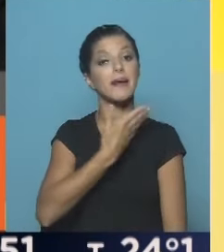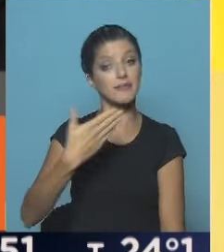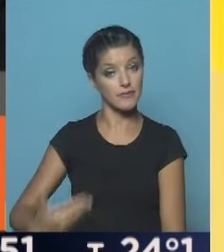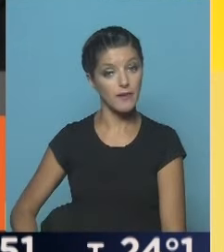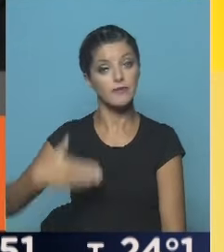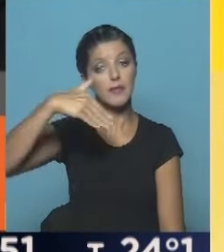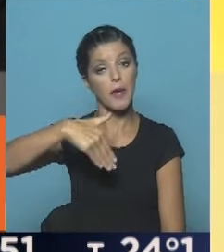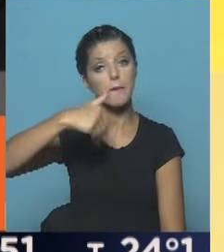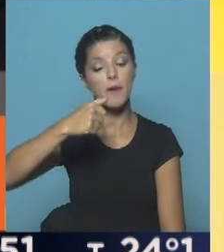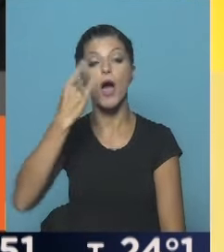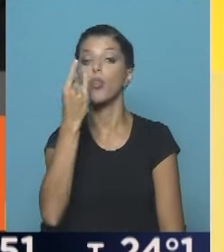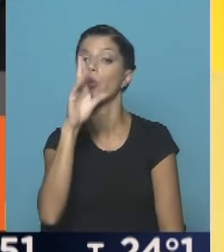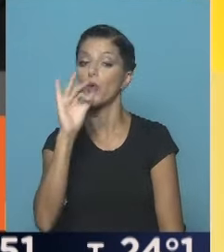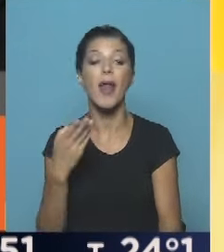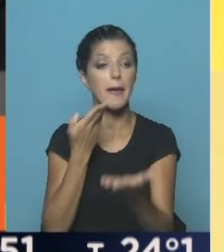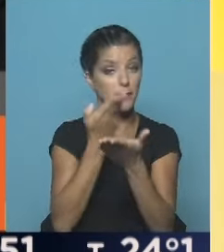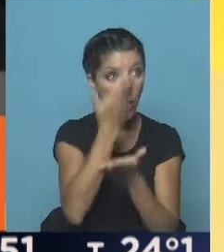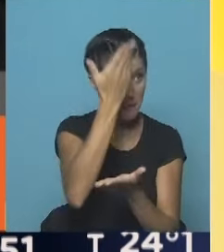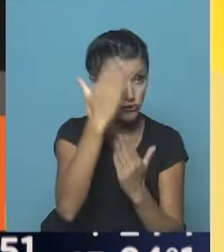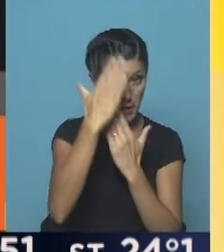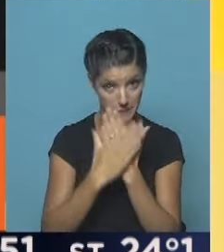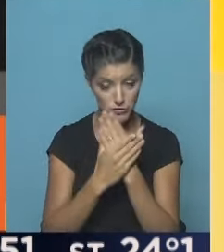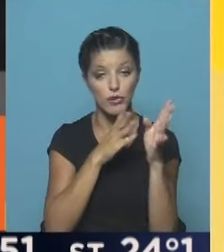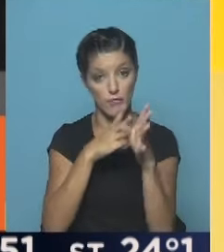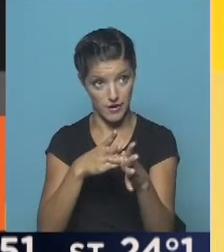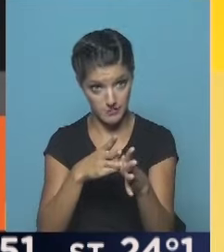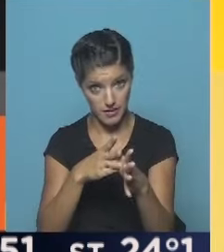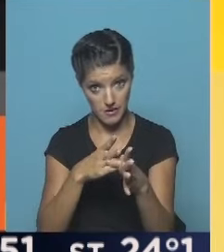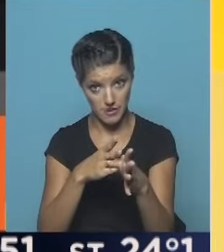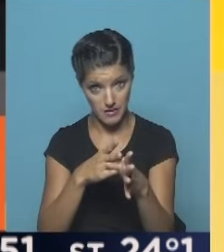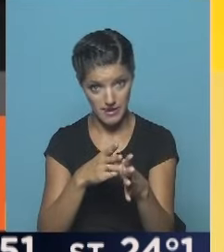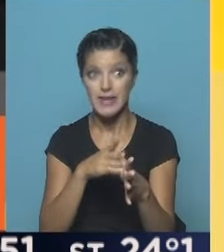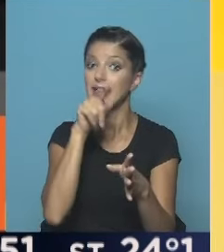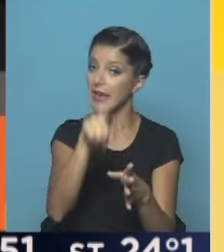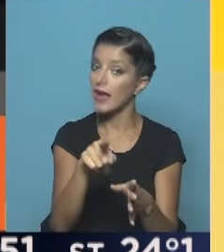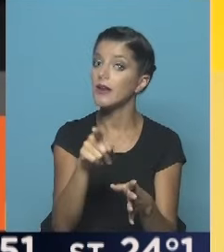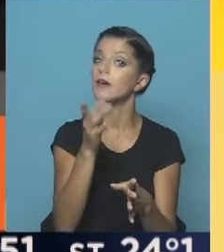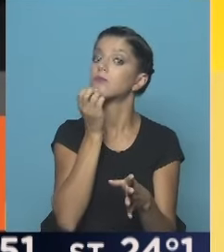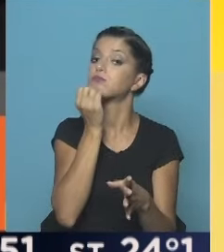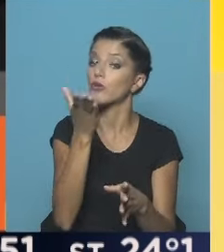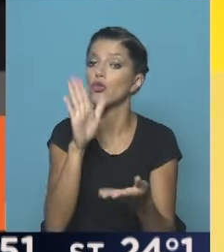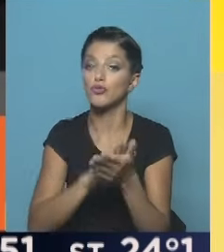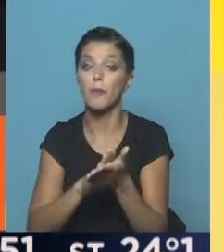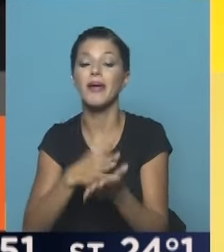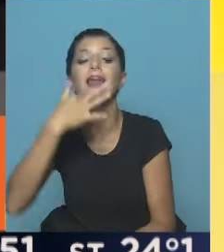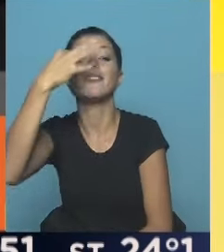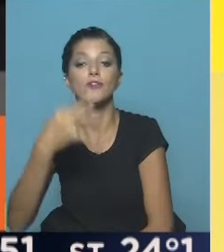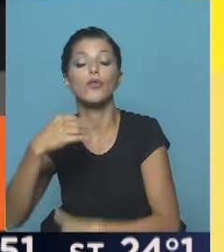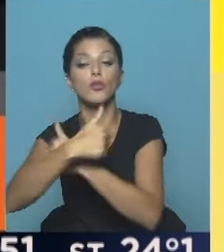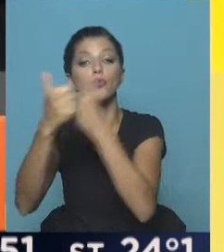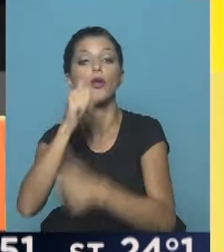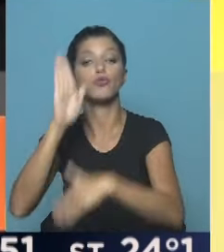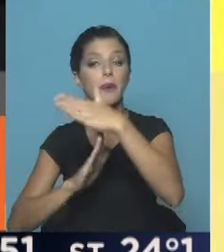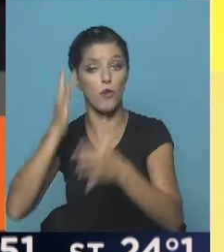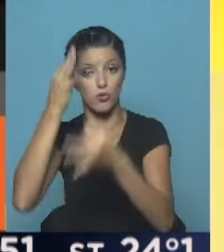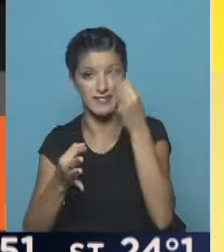al ministro de Defensa, a López Padrino, que se exprese en función de la decisión del Tribunal Supremo de Justicia.